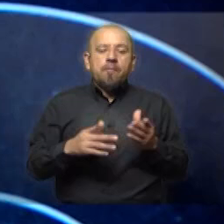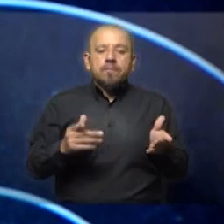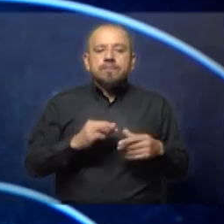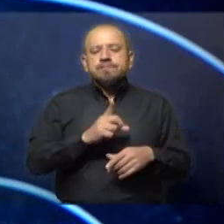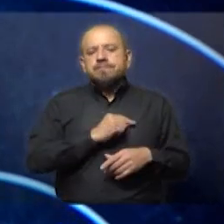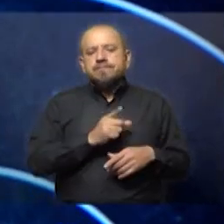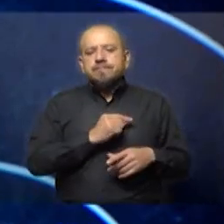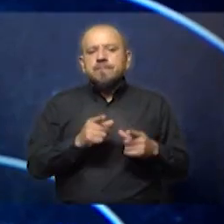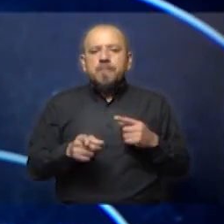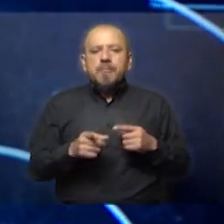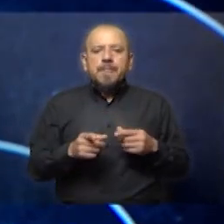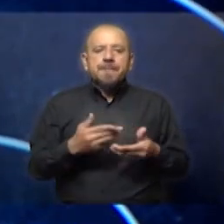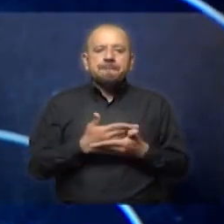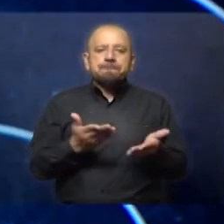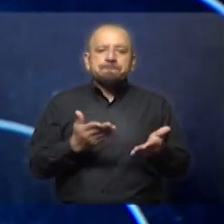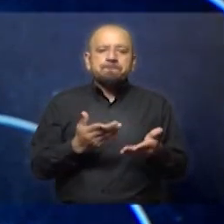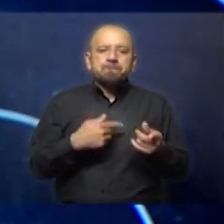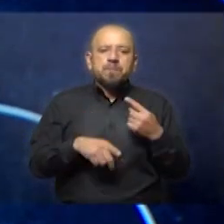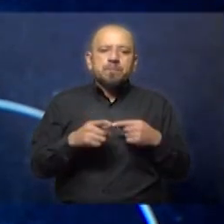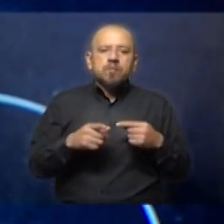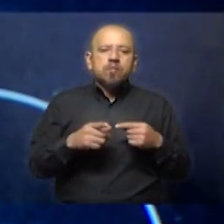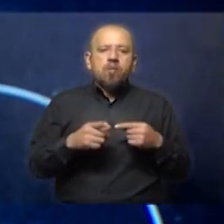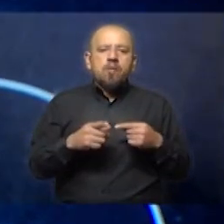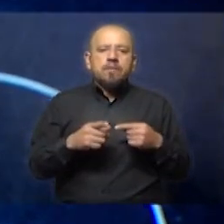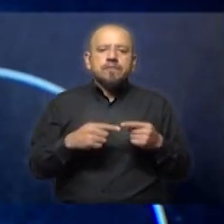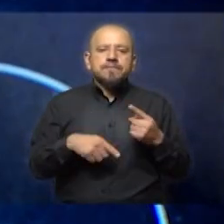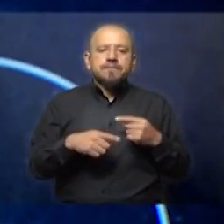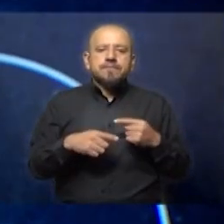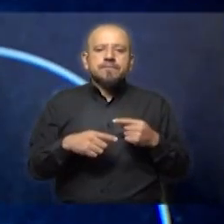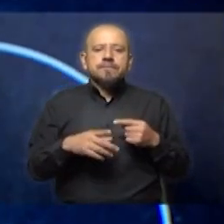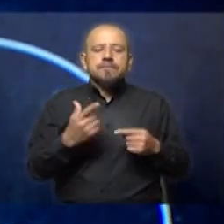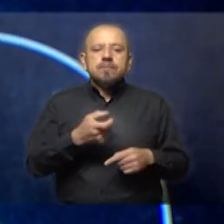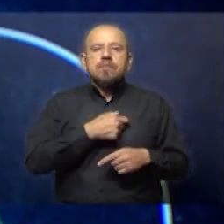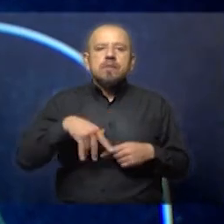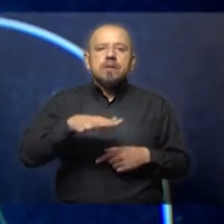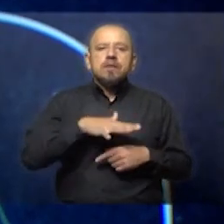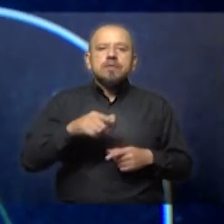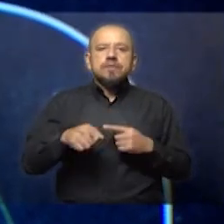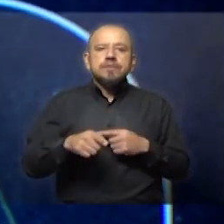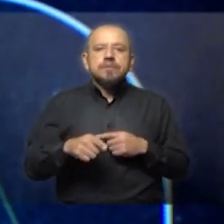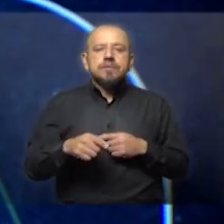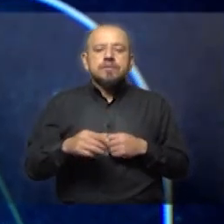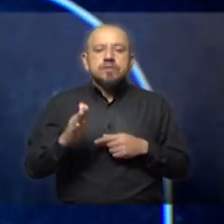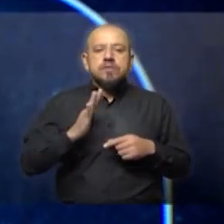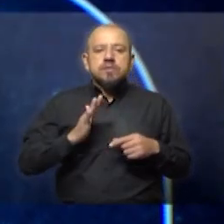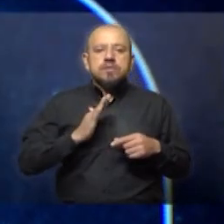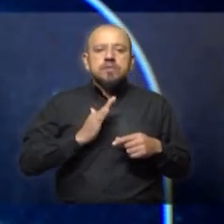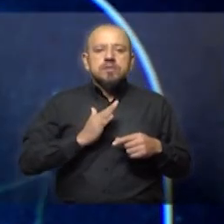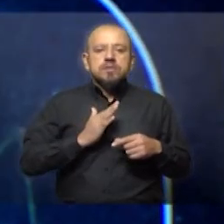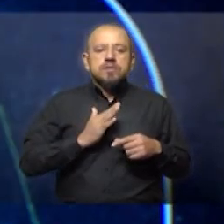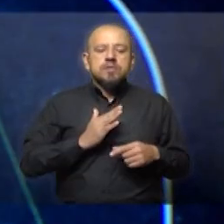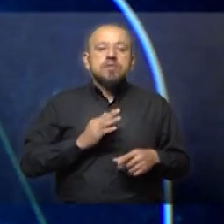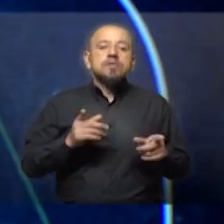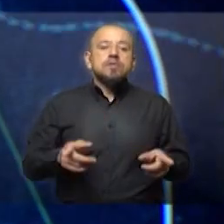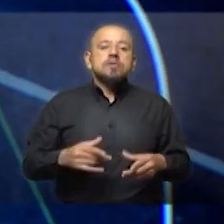dolores y cargas que múltiples causas desde fisiológicas hasta sociales hace empezar sobre la mujer y que